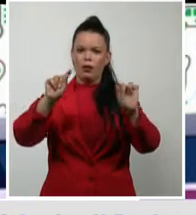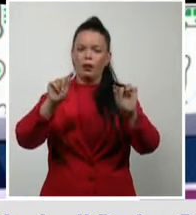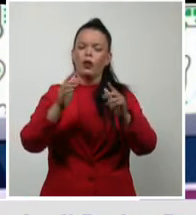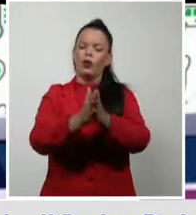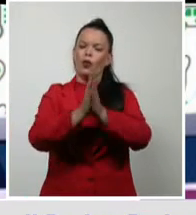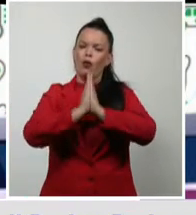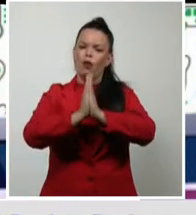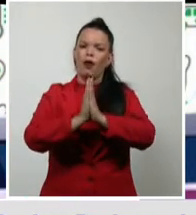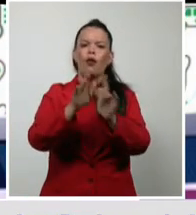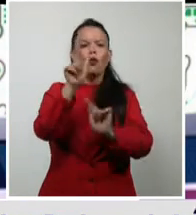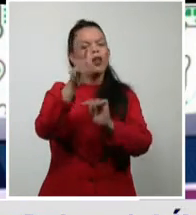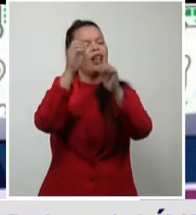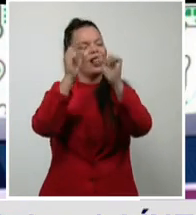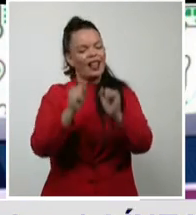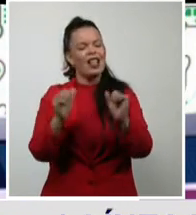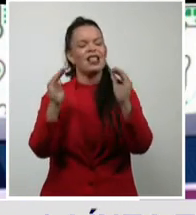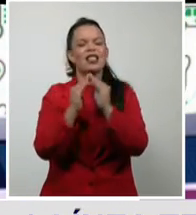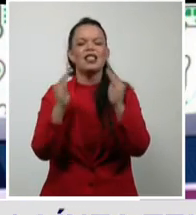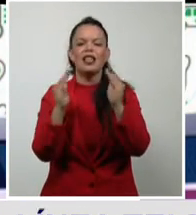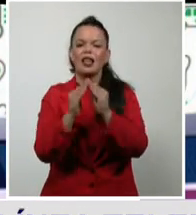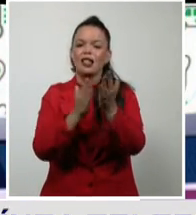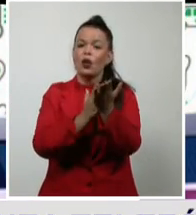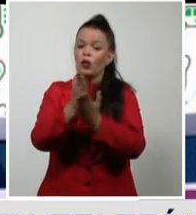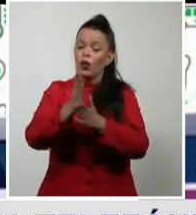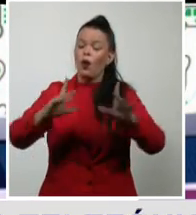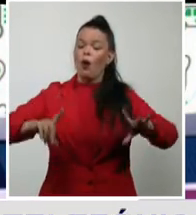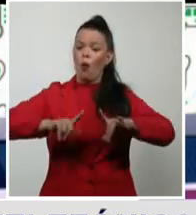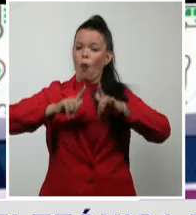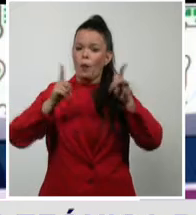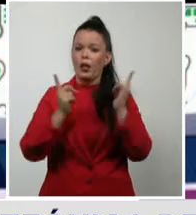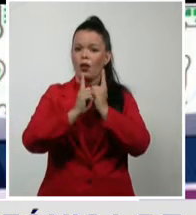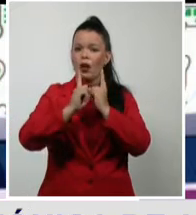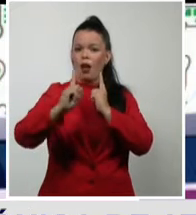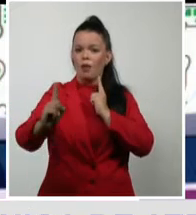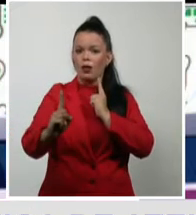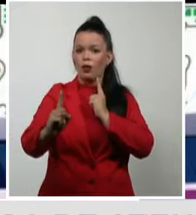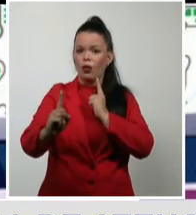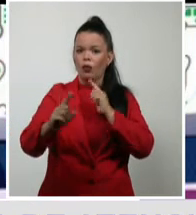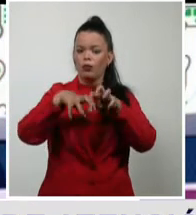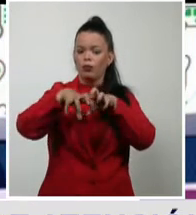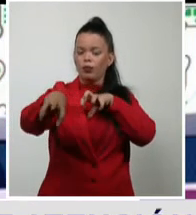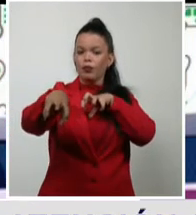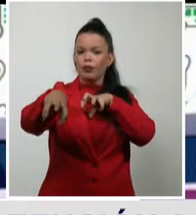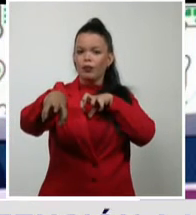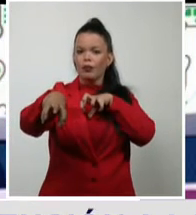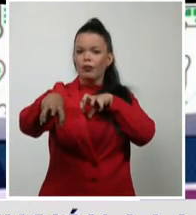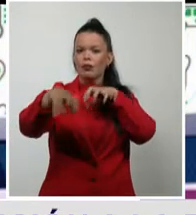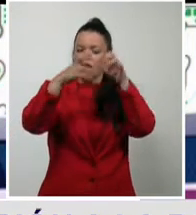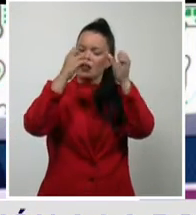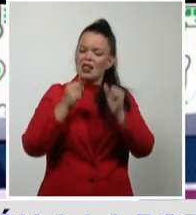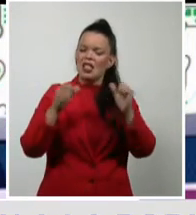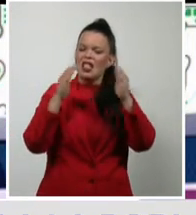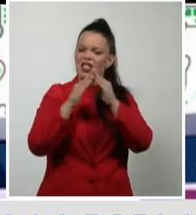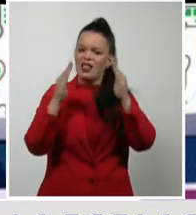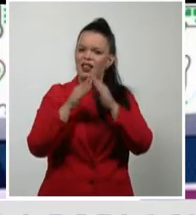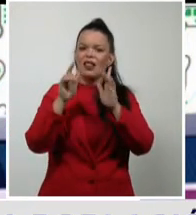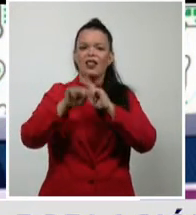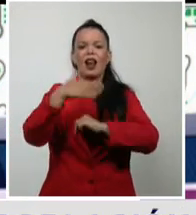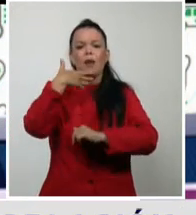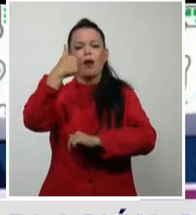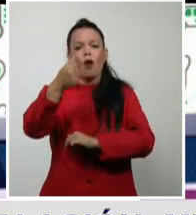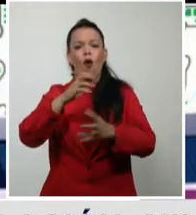siga contribuyendo con el aislamiento y el distanciamiento físico, que es la única vacuna en estos momentos posibles